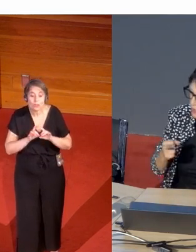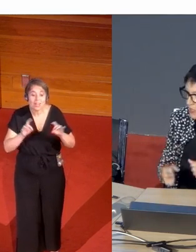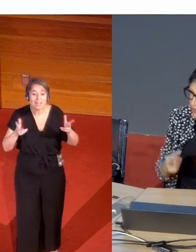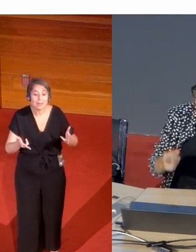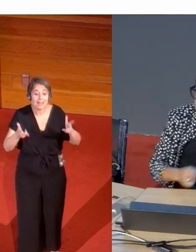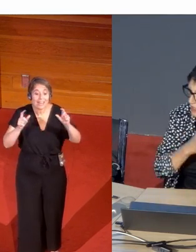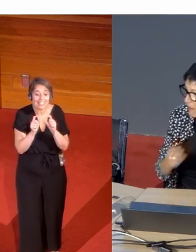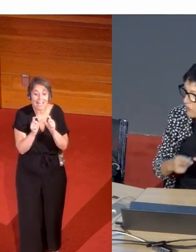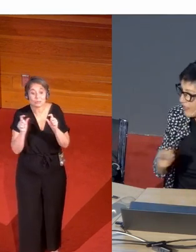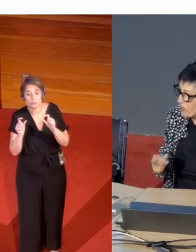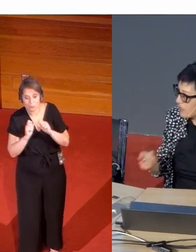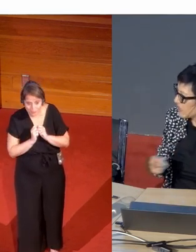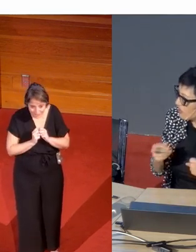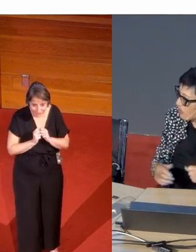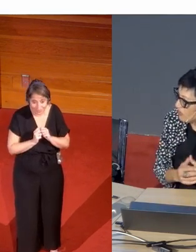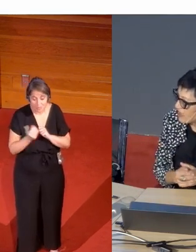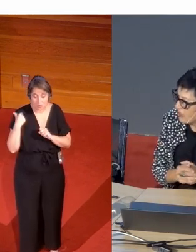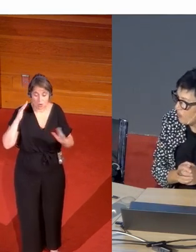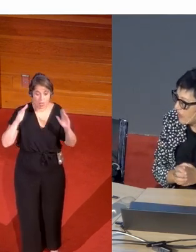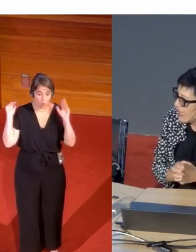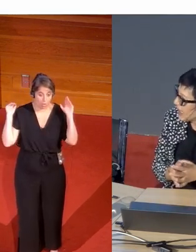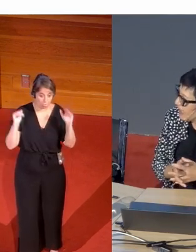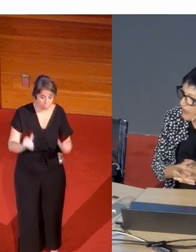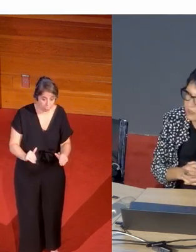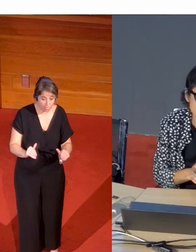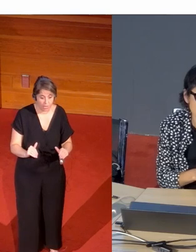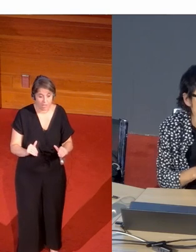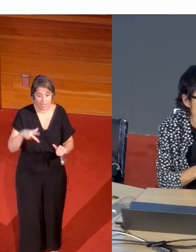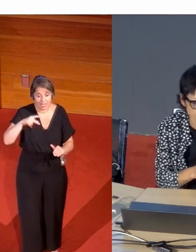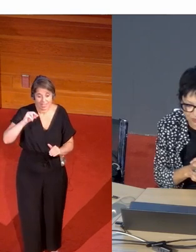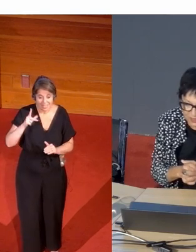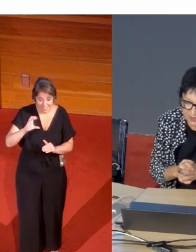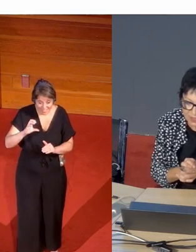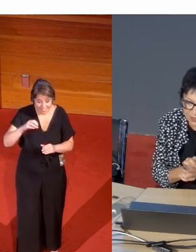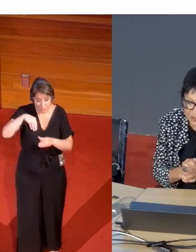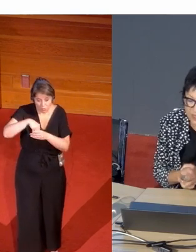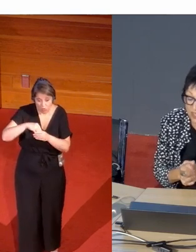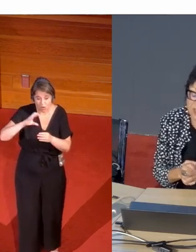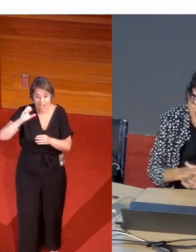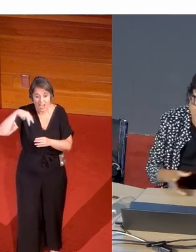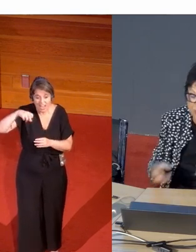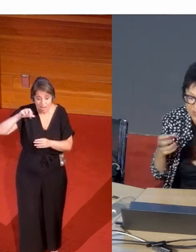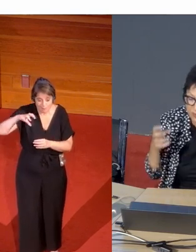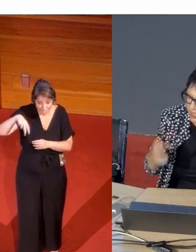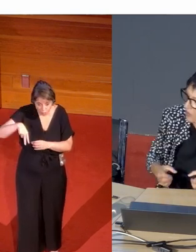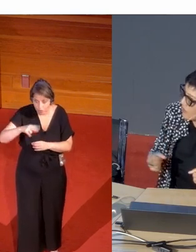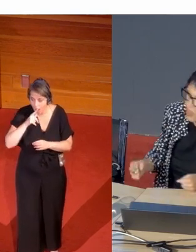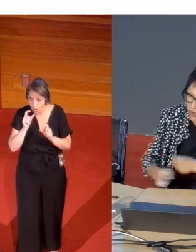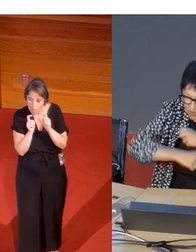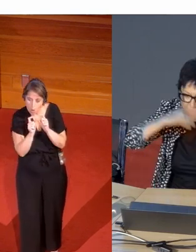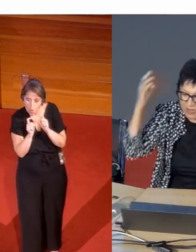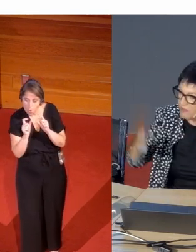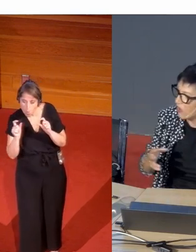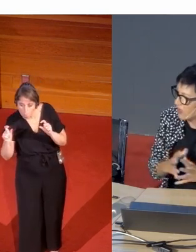liberales han subido llevan unos años de depresión desde el pobre nickle que se metió en la coalición con David Cameron y salio trasquilado y mira cómo se han